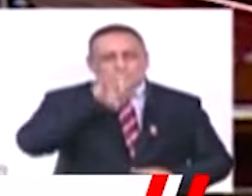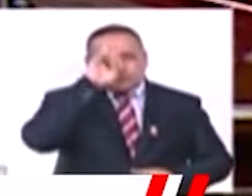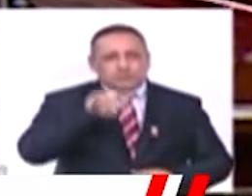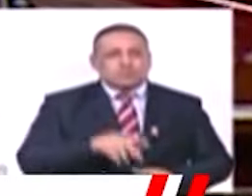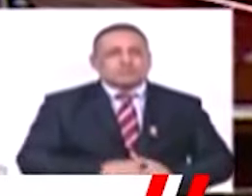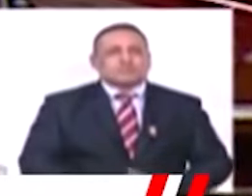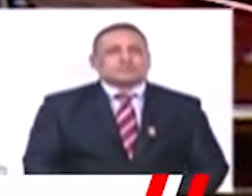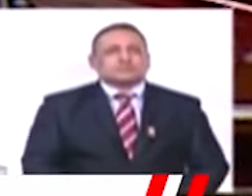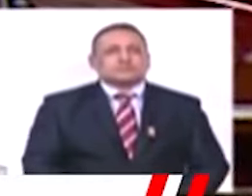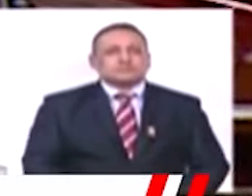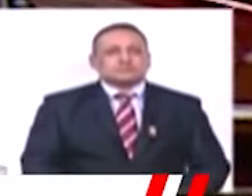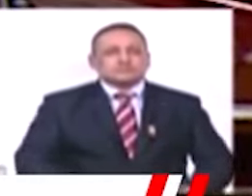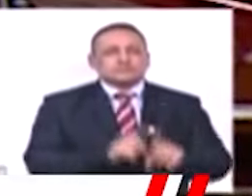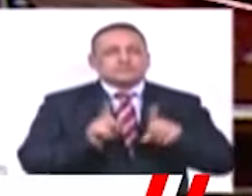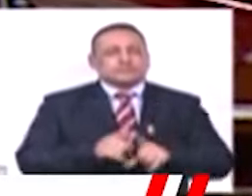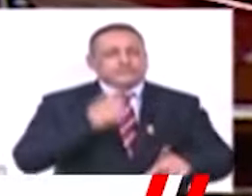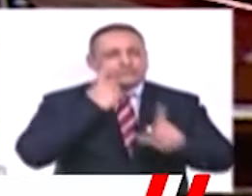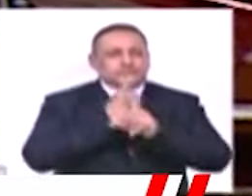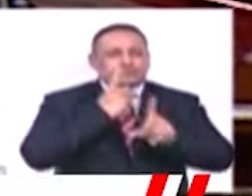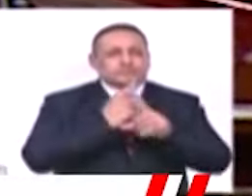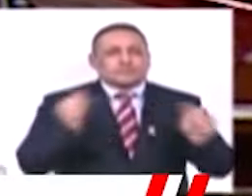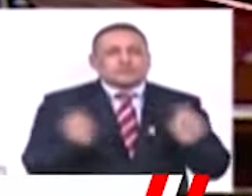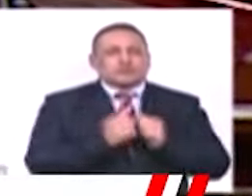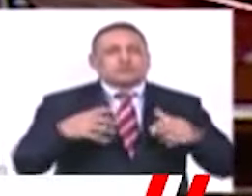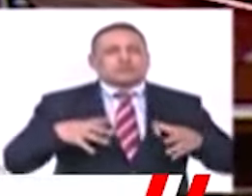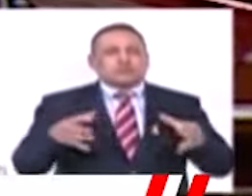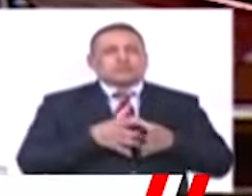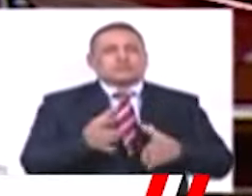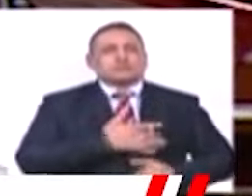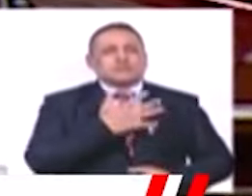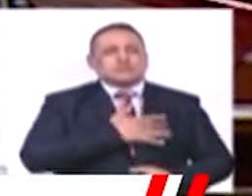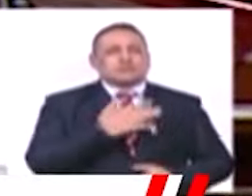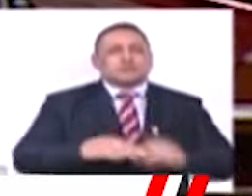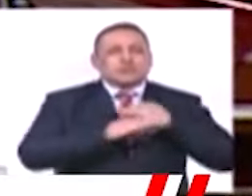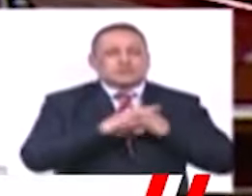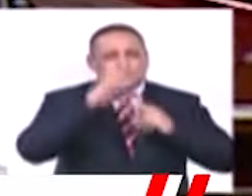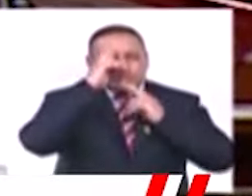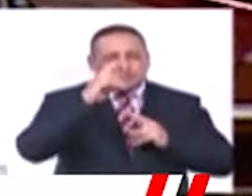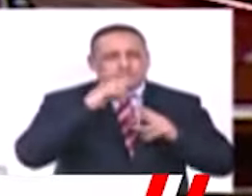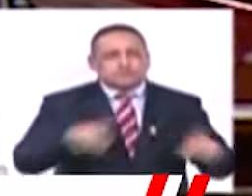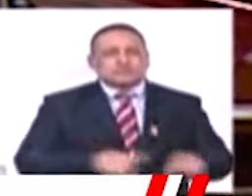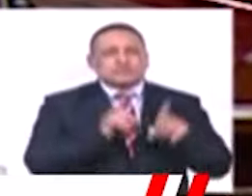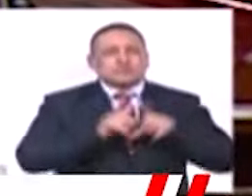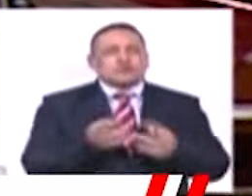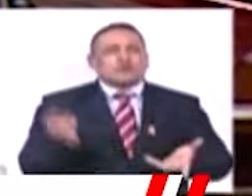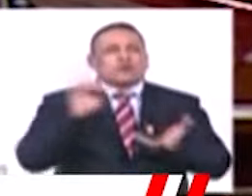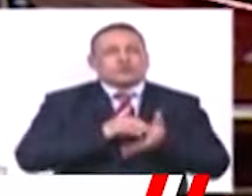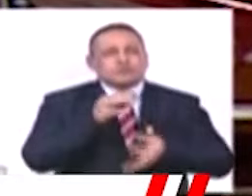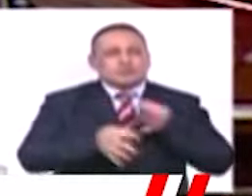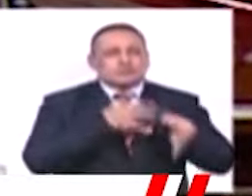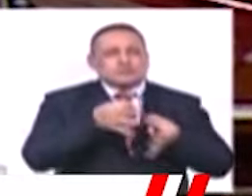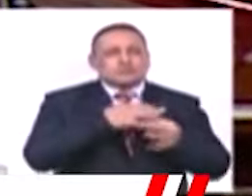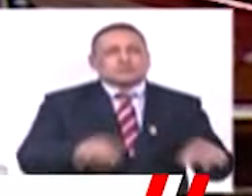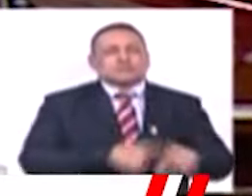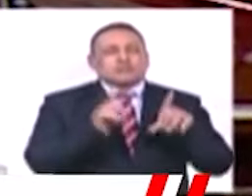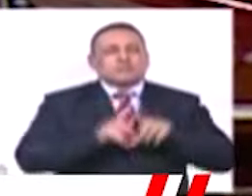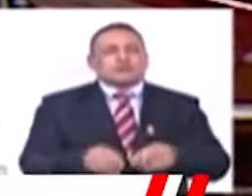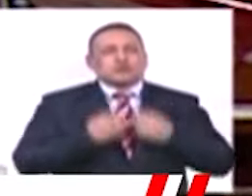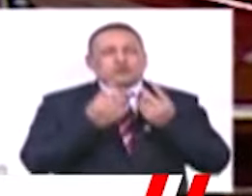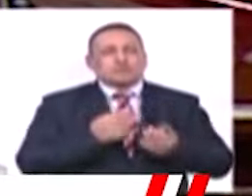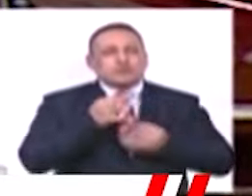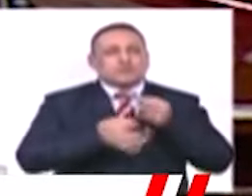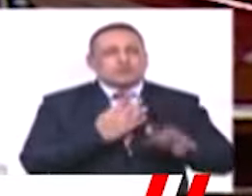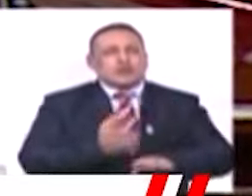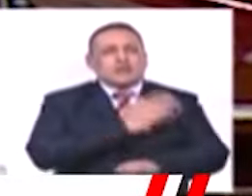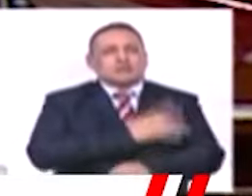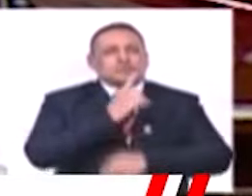los peruanos. Fieles a nuestras convicciones democráticas, reitero nuevamente, tal como lo señalé